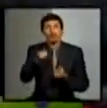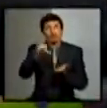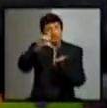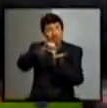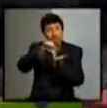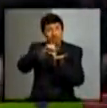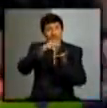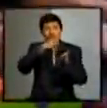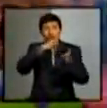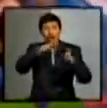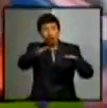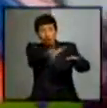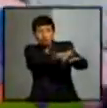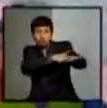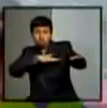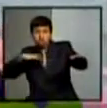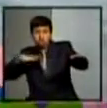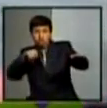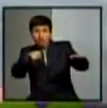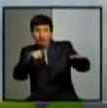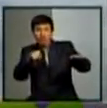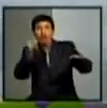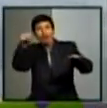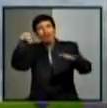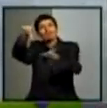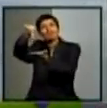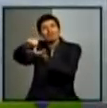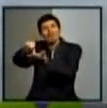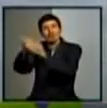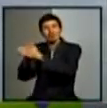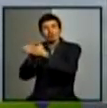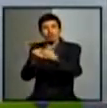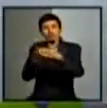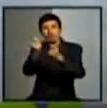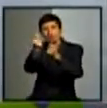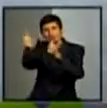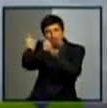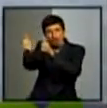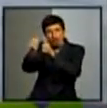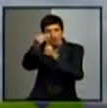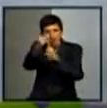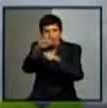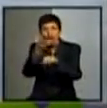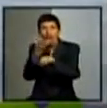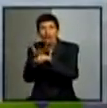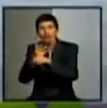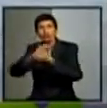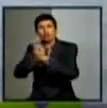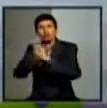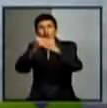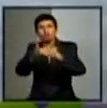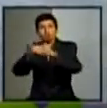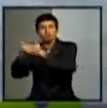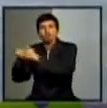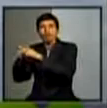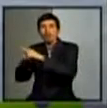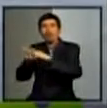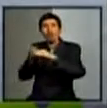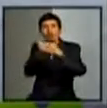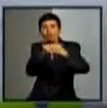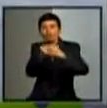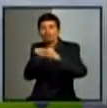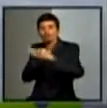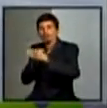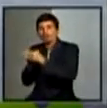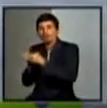bahía, acá a mi izquierda, a favor. Es el lugar centro más o menos donde está el velero. Ahí se imponen todas las embarcaciones como en fila